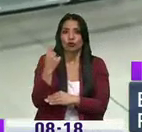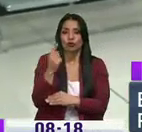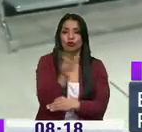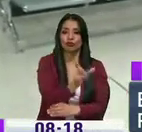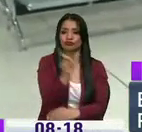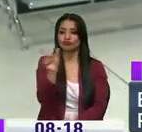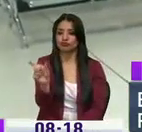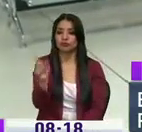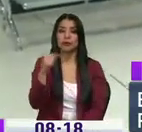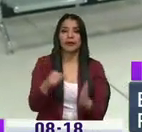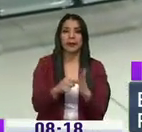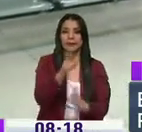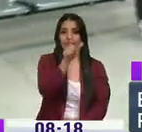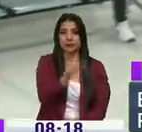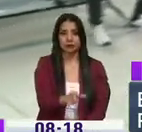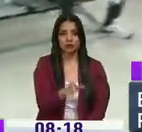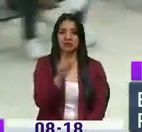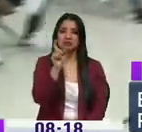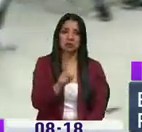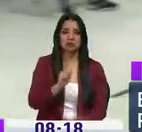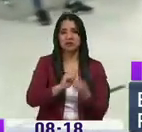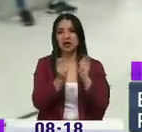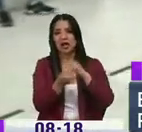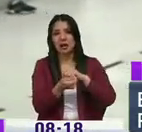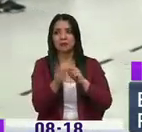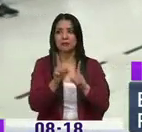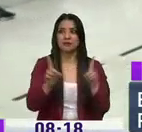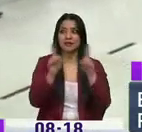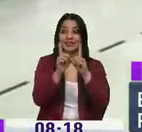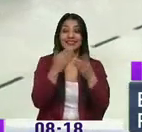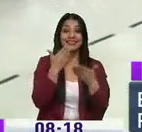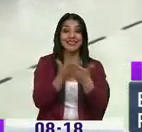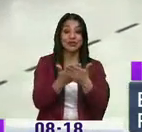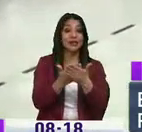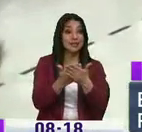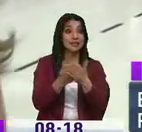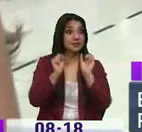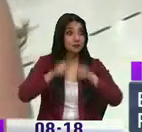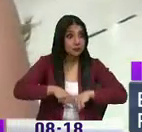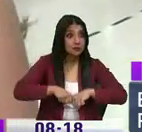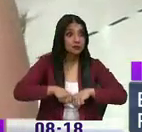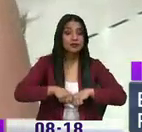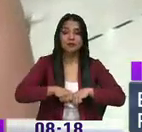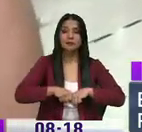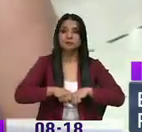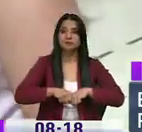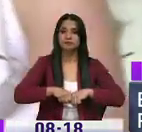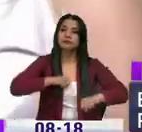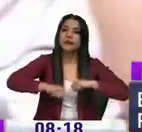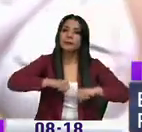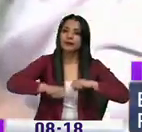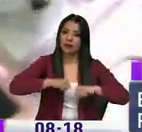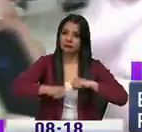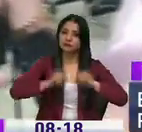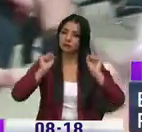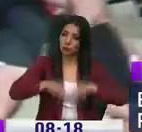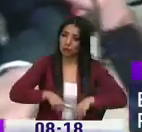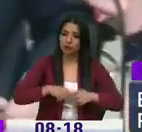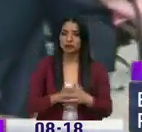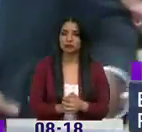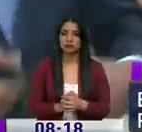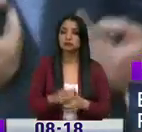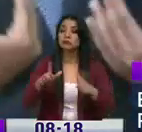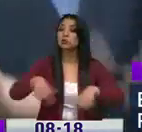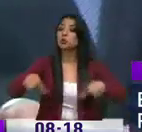es decir, si el ciudadano no requiere hacer cambios en sus datos, puede acceder al trámite de duplicado, pone la agencia de